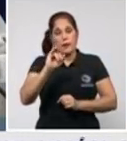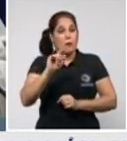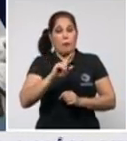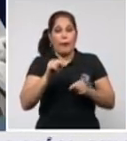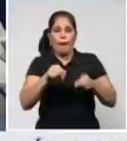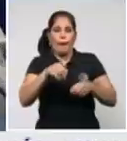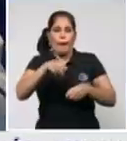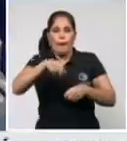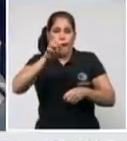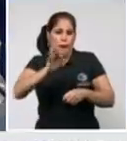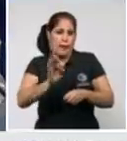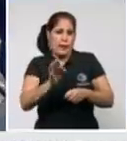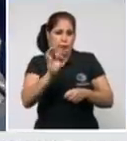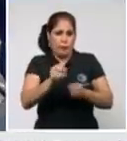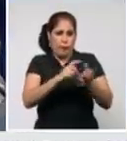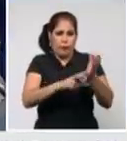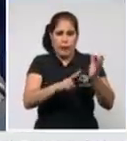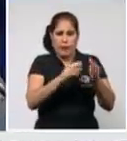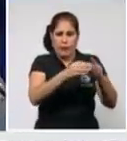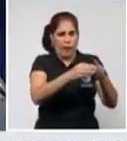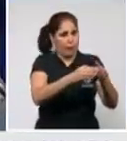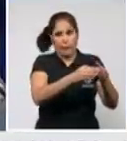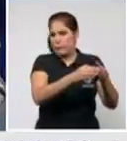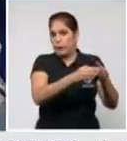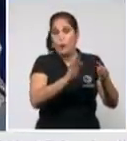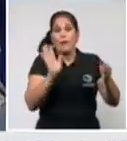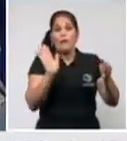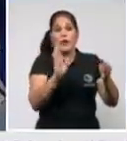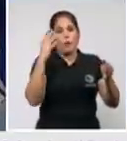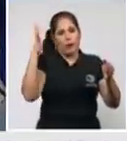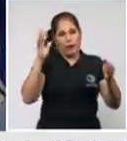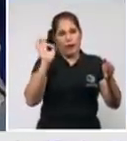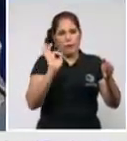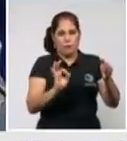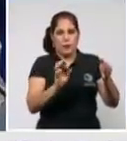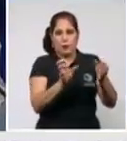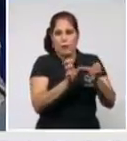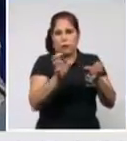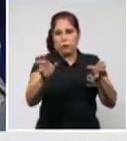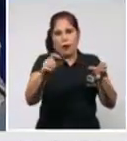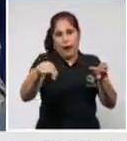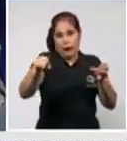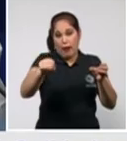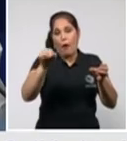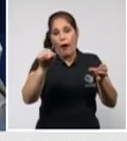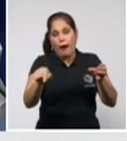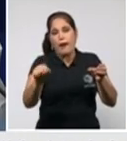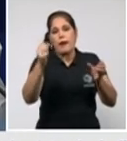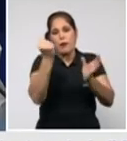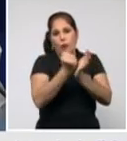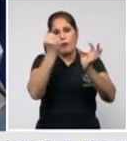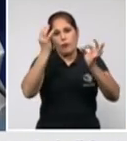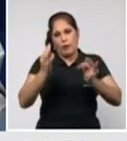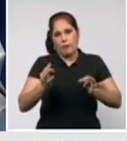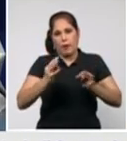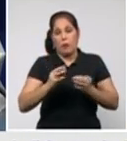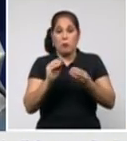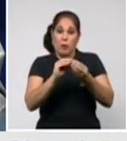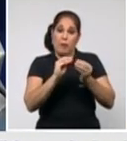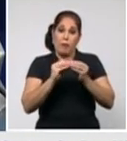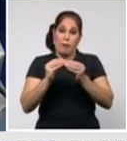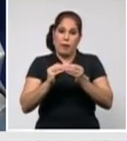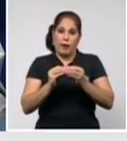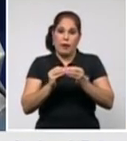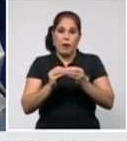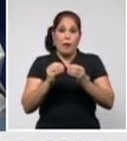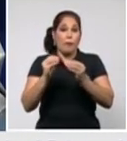incidencia de esta provincia, porque incluso no ha estado ahí, sino que su transmisión no tiene